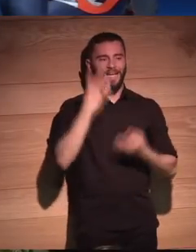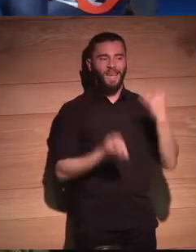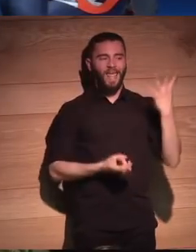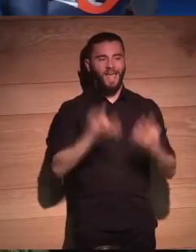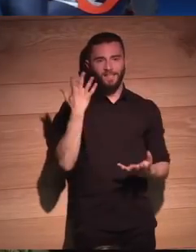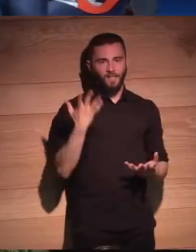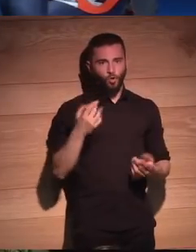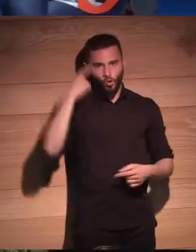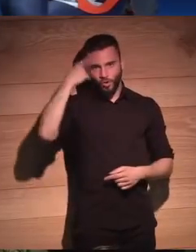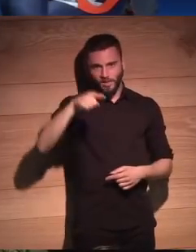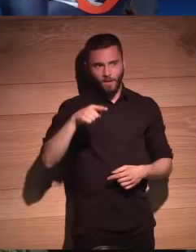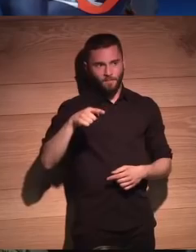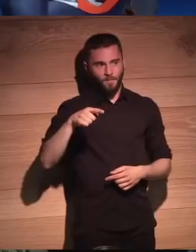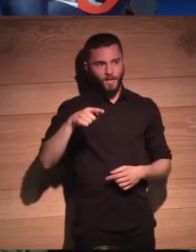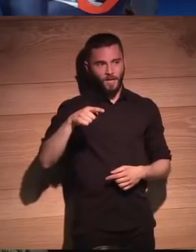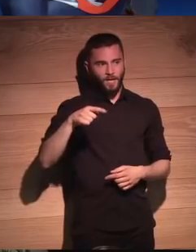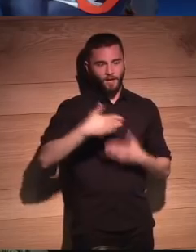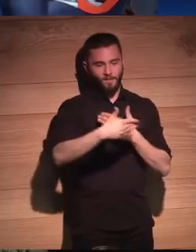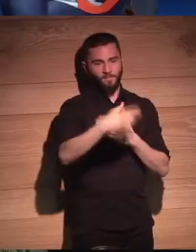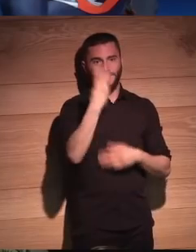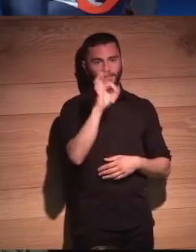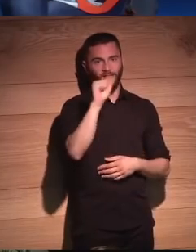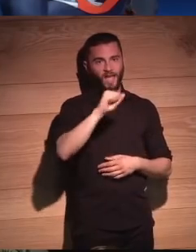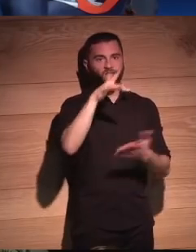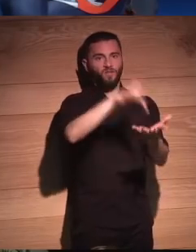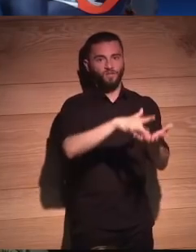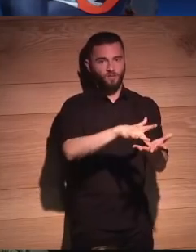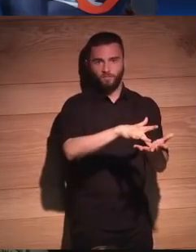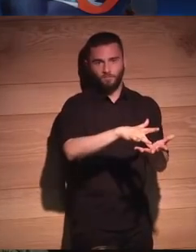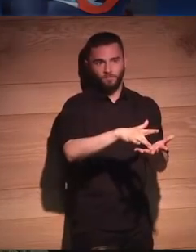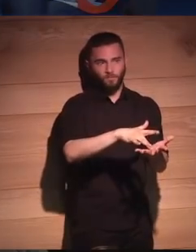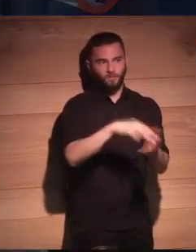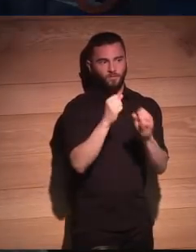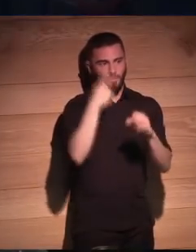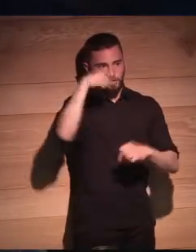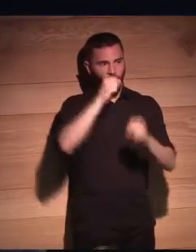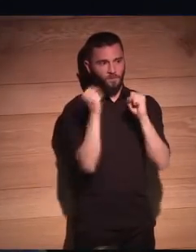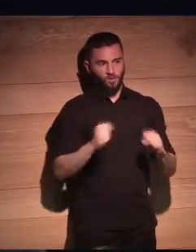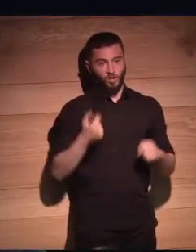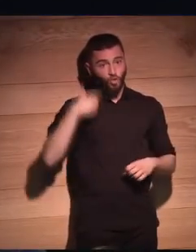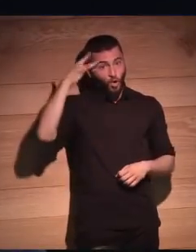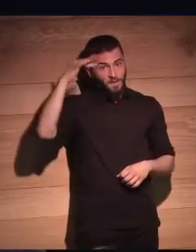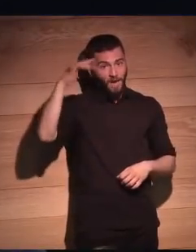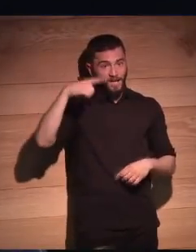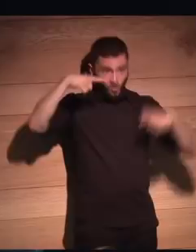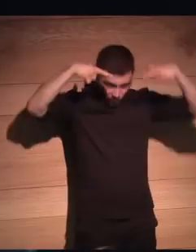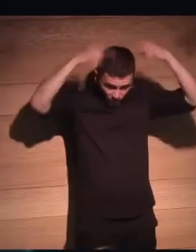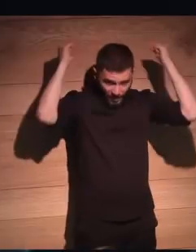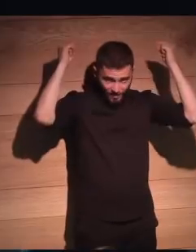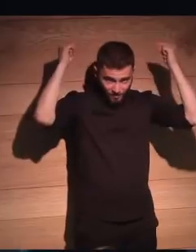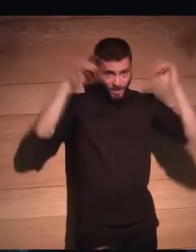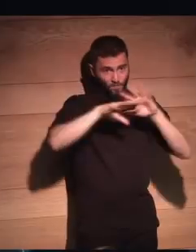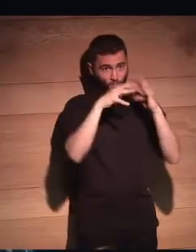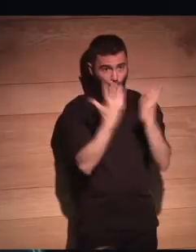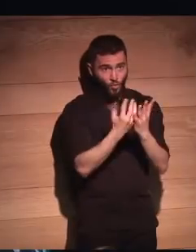completamente impredecible qué aspecto tendrá el Batman de dentro de 30 años. Lo que sí que me imagino que será un Batman que tendrá que ver con cómo sea el mundo